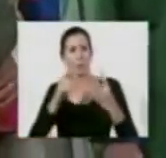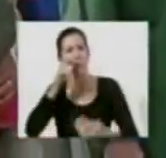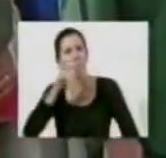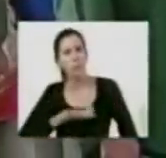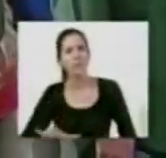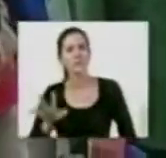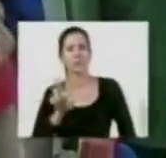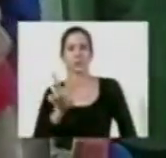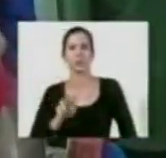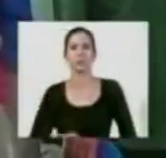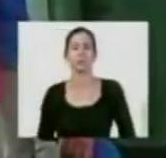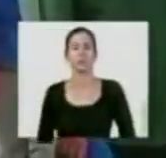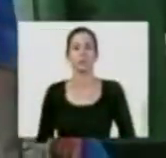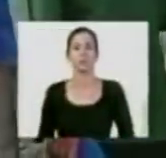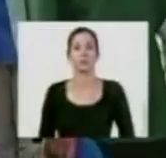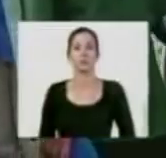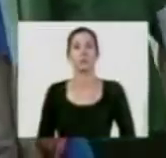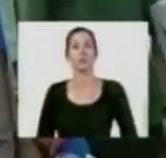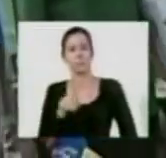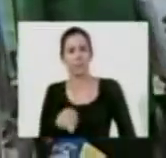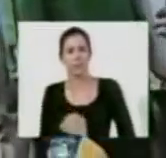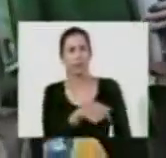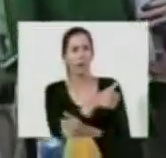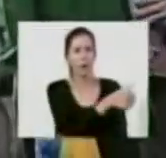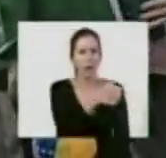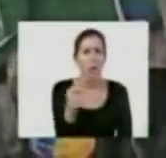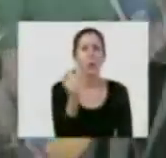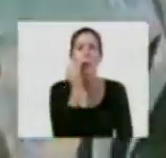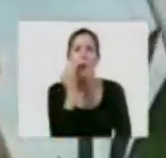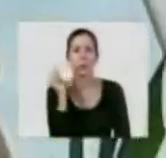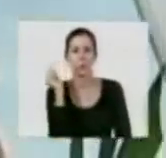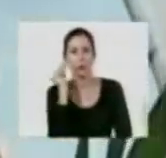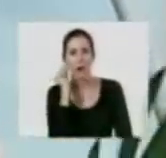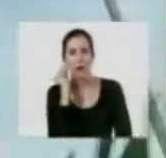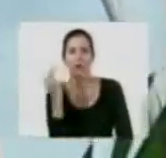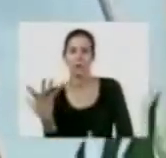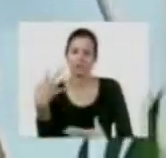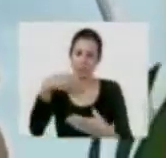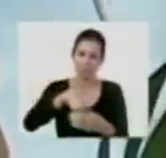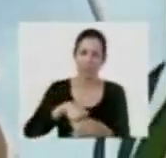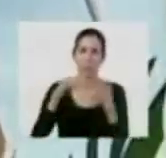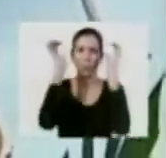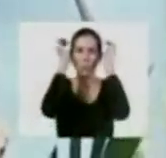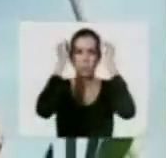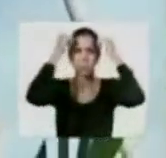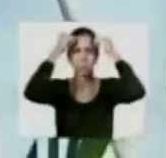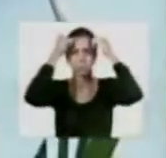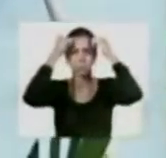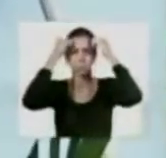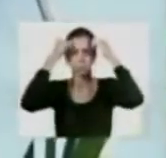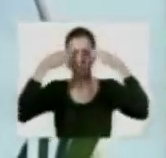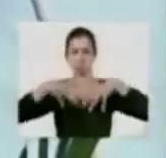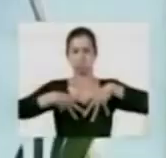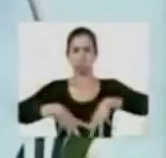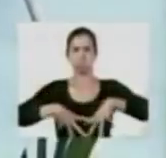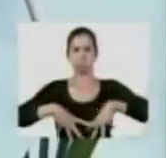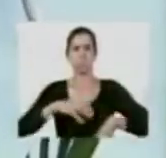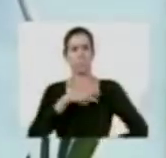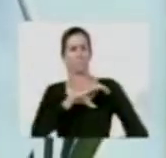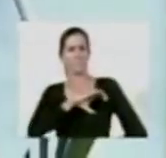venezolano, y sobre los hombres y mujeres que conforman la milicia bolivariana, de la cual